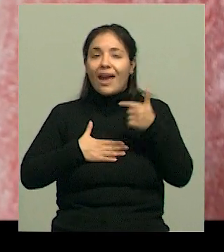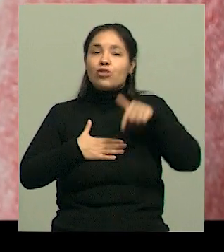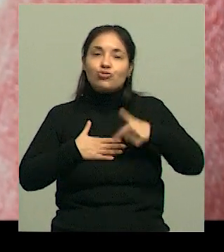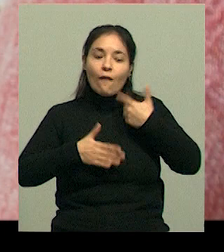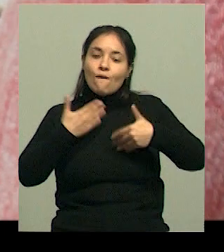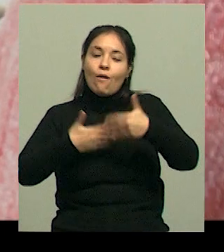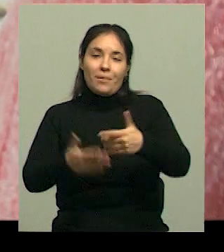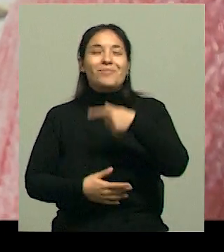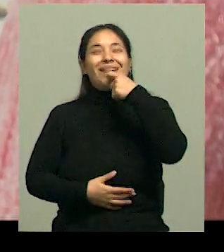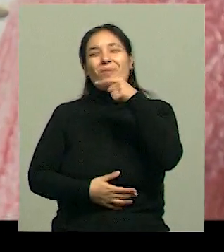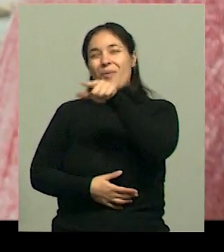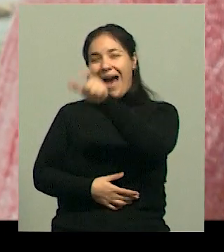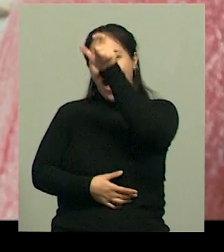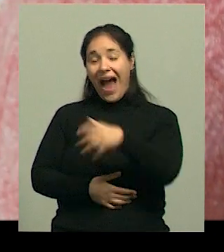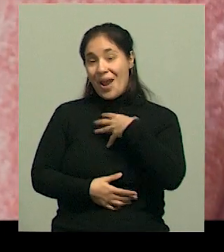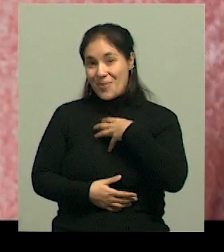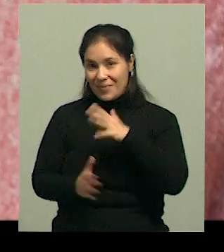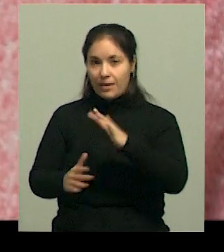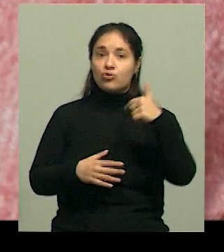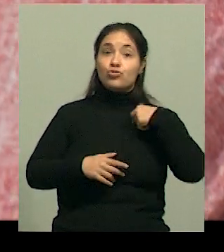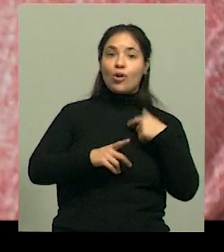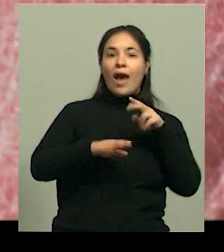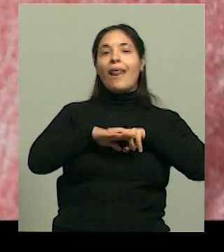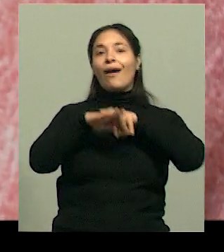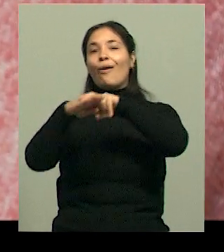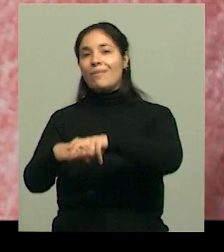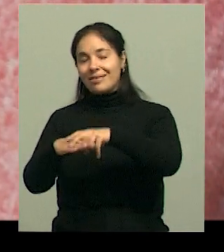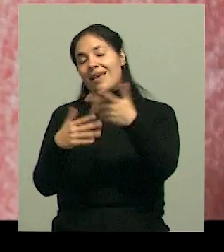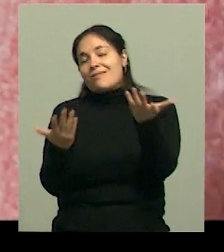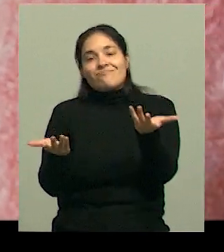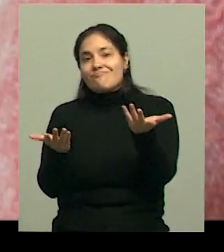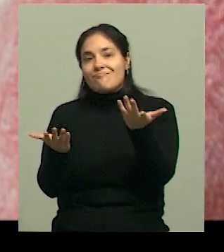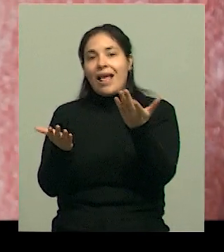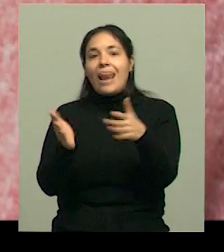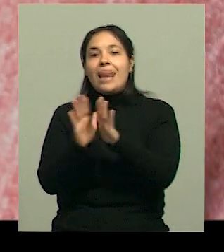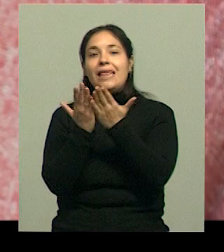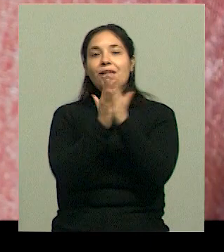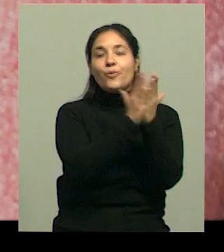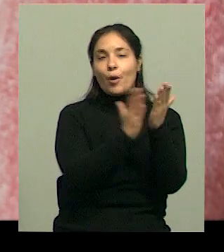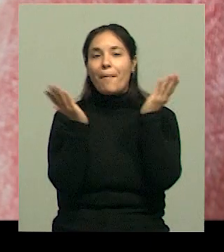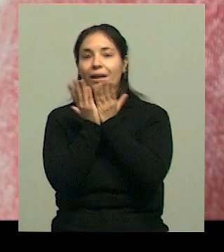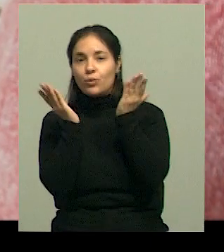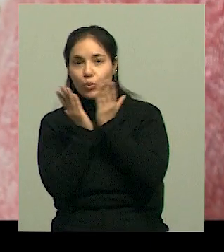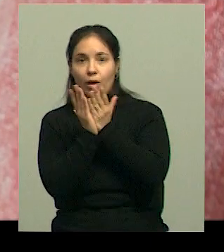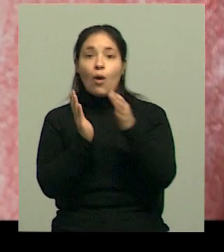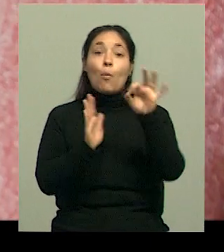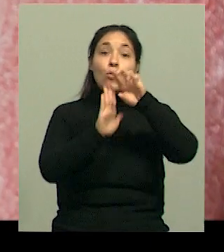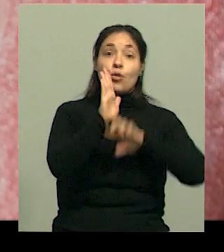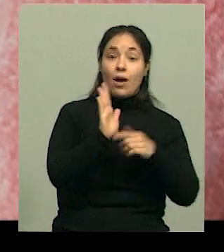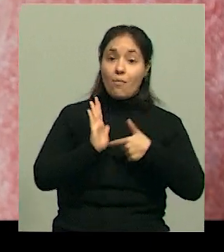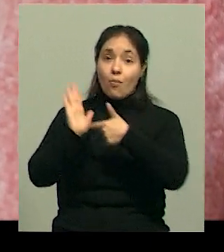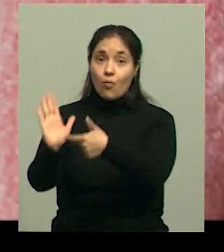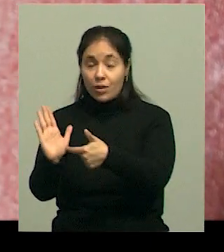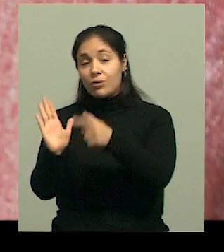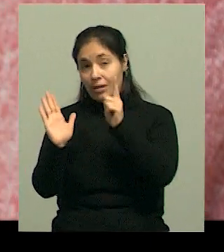fueras mi alumna y yo te tuviera que recomendar alguna bibliografía para que estudies, o te muestro el programa, que